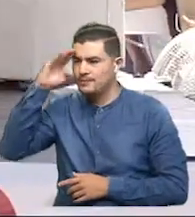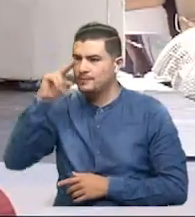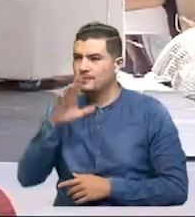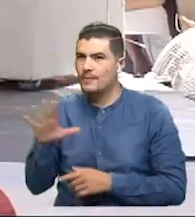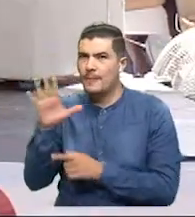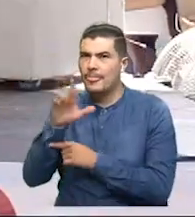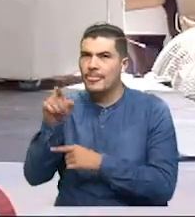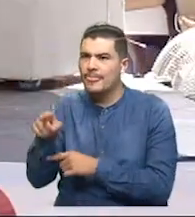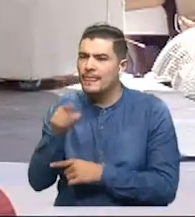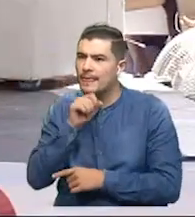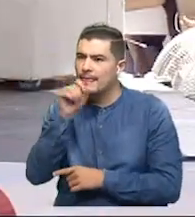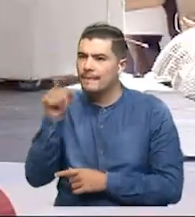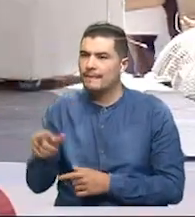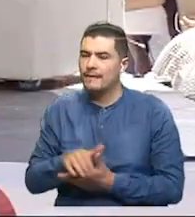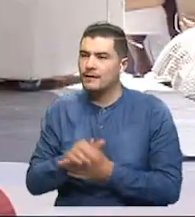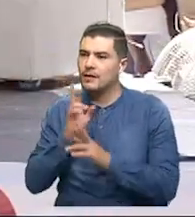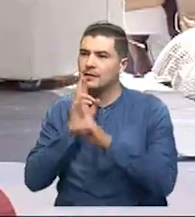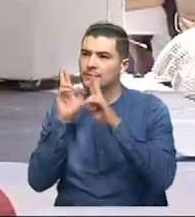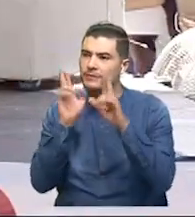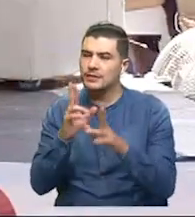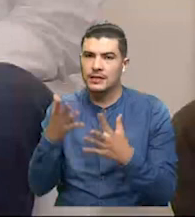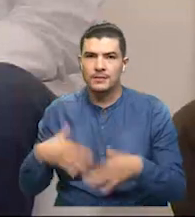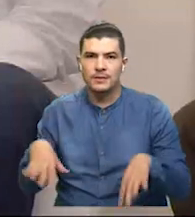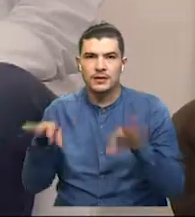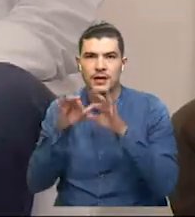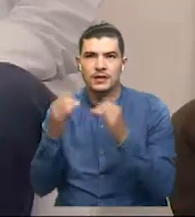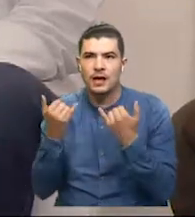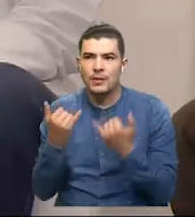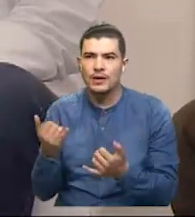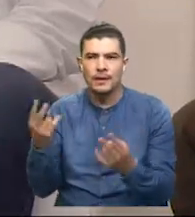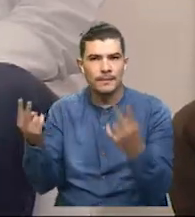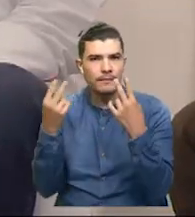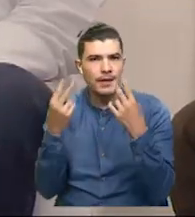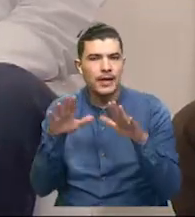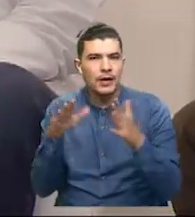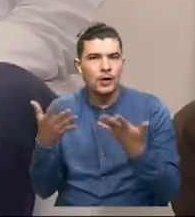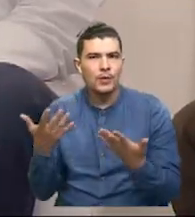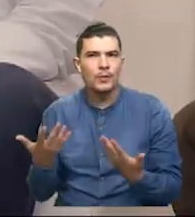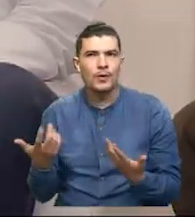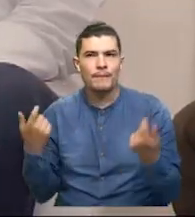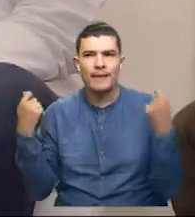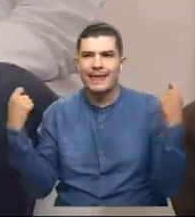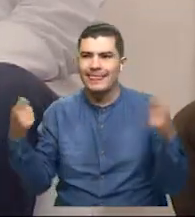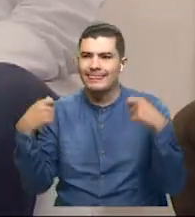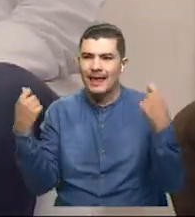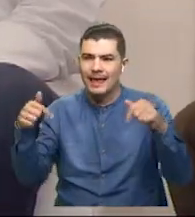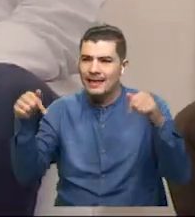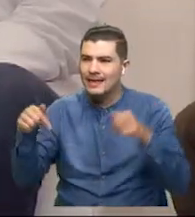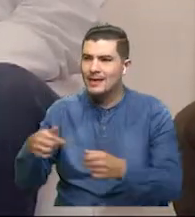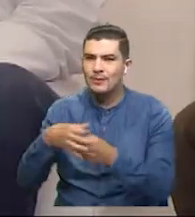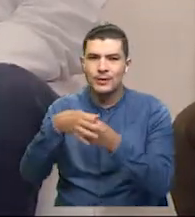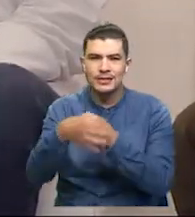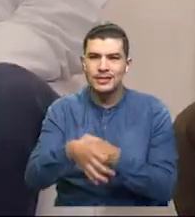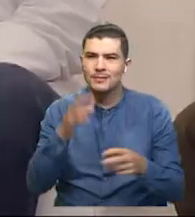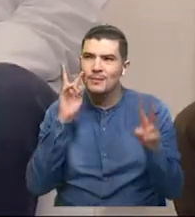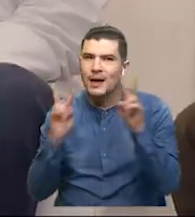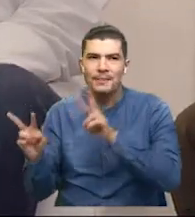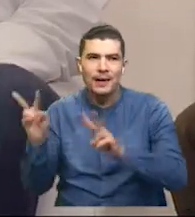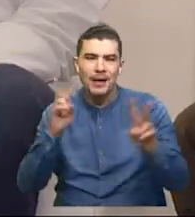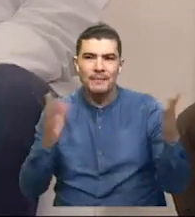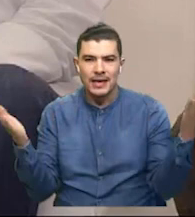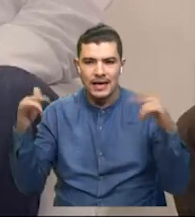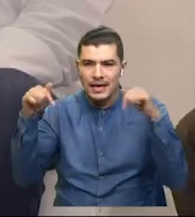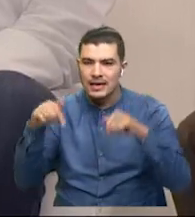balance importante para todas las personas y los televidentes que nos están viendo. ¿Cómo venderles el municipio y todo lo que se viene haciendo